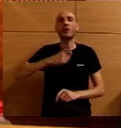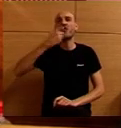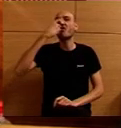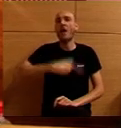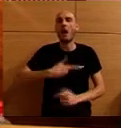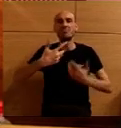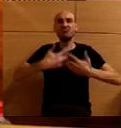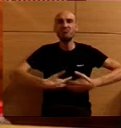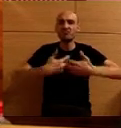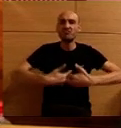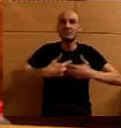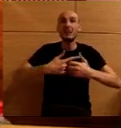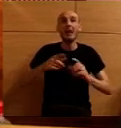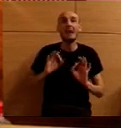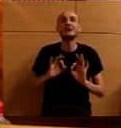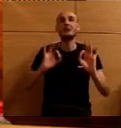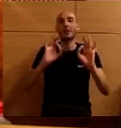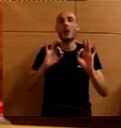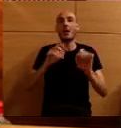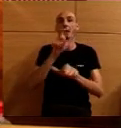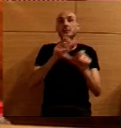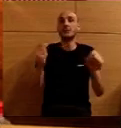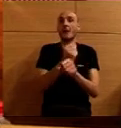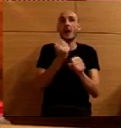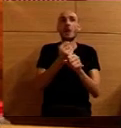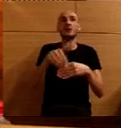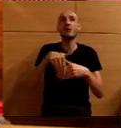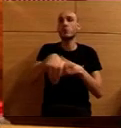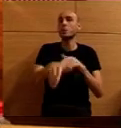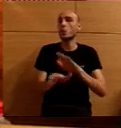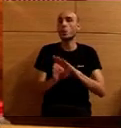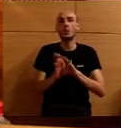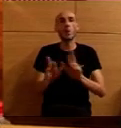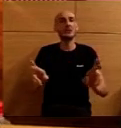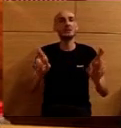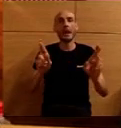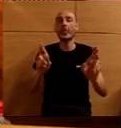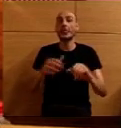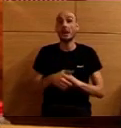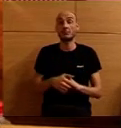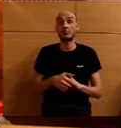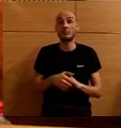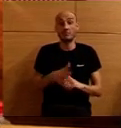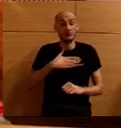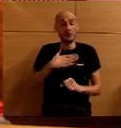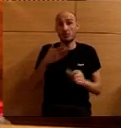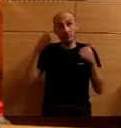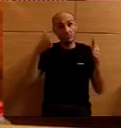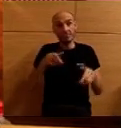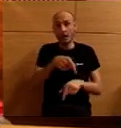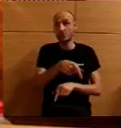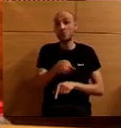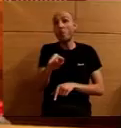velando porque los trabajadores tengan futuro y esperanza. Y es por lo que vamos a trabajar, ni más ni menos. Ustedes, si quieren, vayan donde tengan que